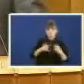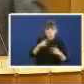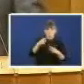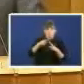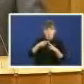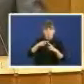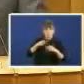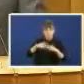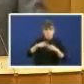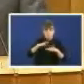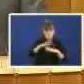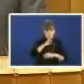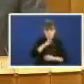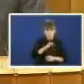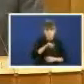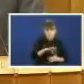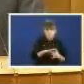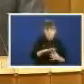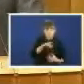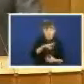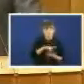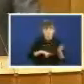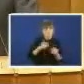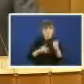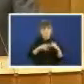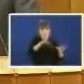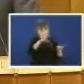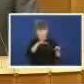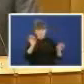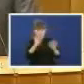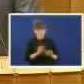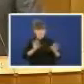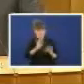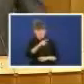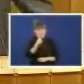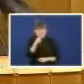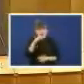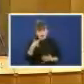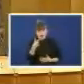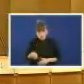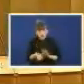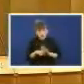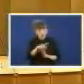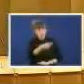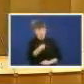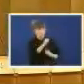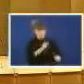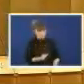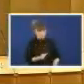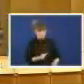ainda non e serviu e para que aprenderán e siguen a anunciar que farían o mesmo se tiveran outra vez a oportunidade